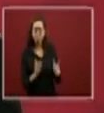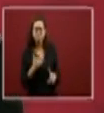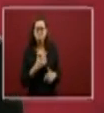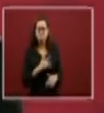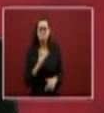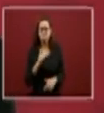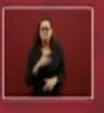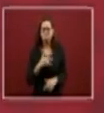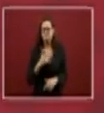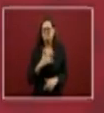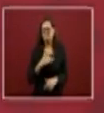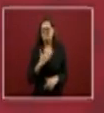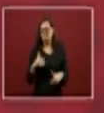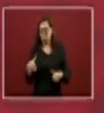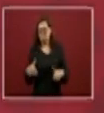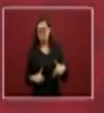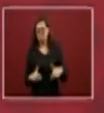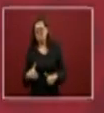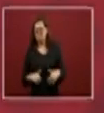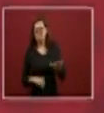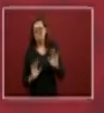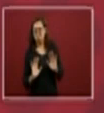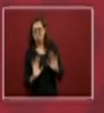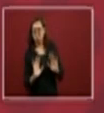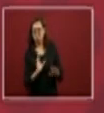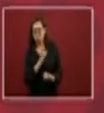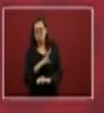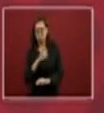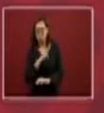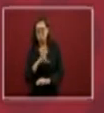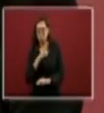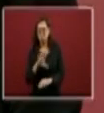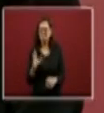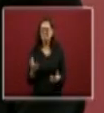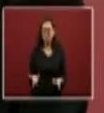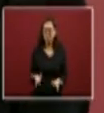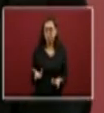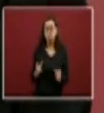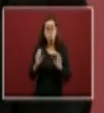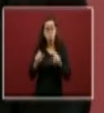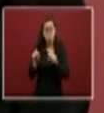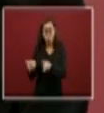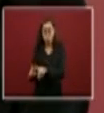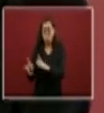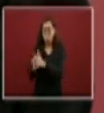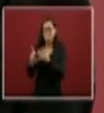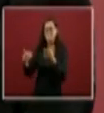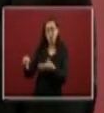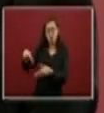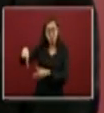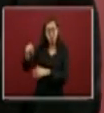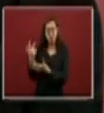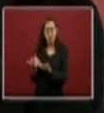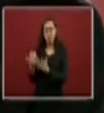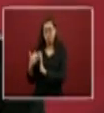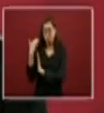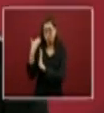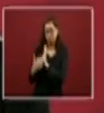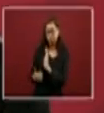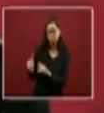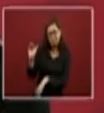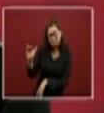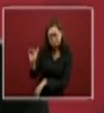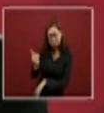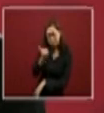ya la administración con su plan con el período de transición tenía una visión mucho más optimista sobre lo que petróleos